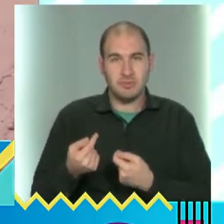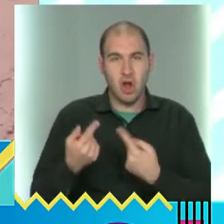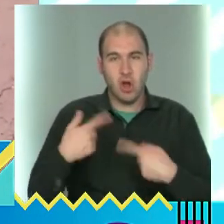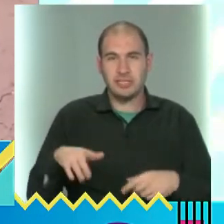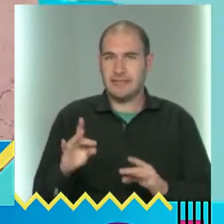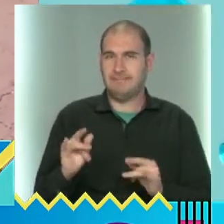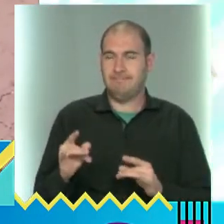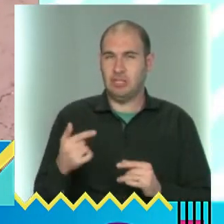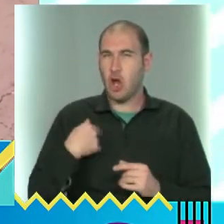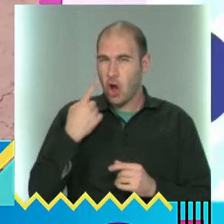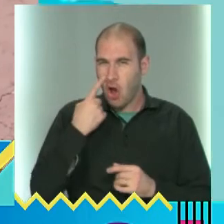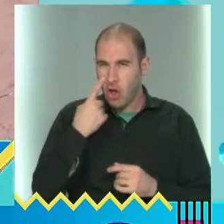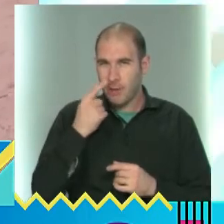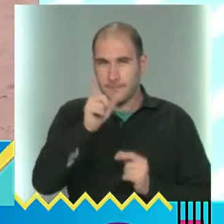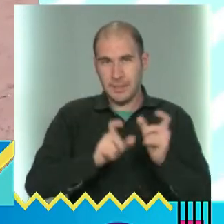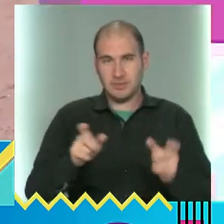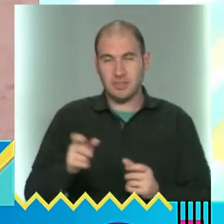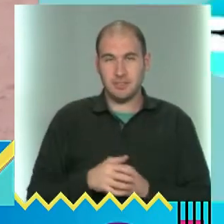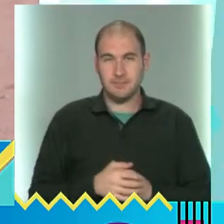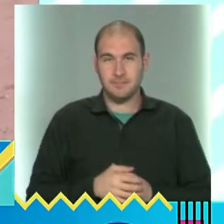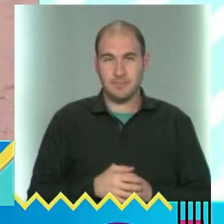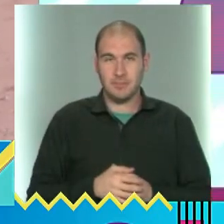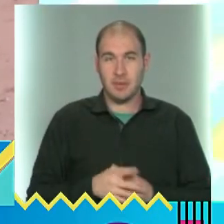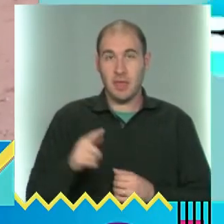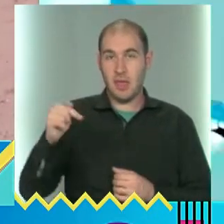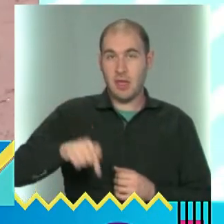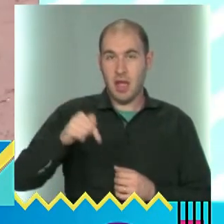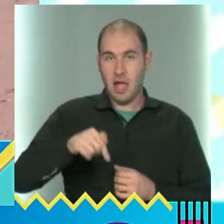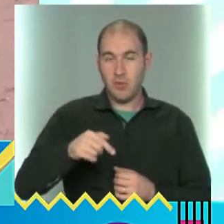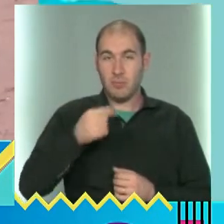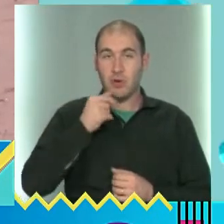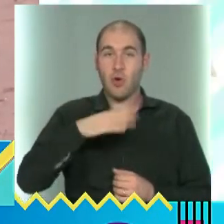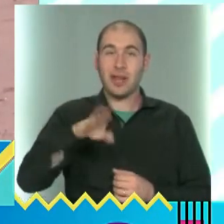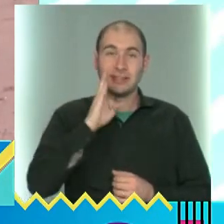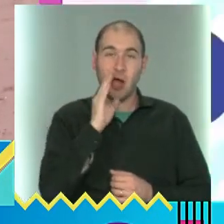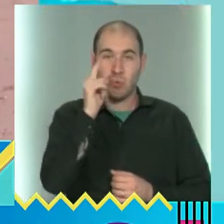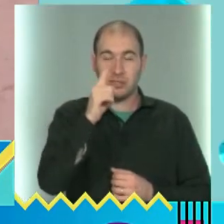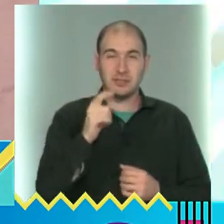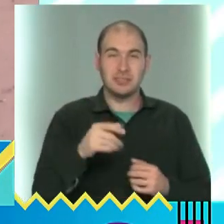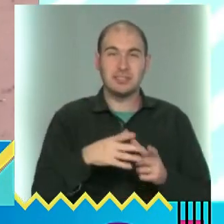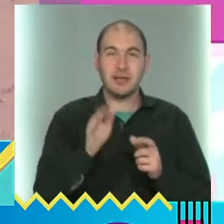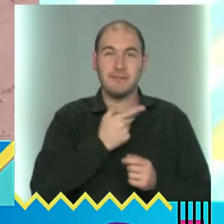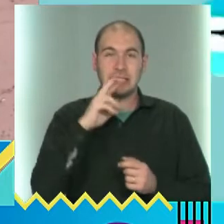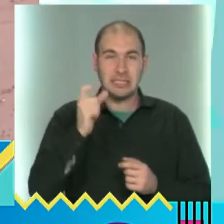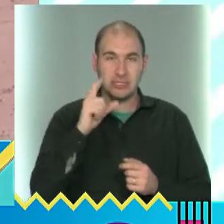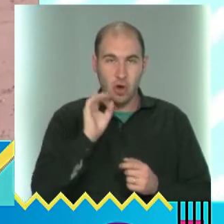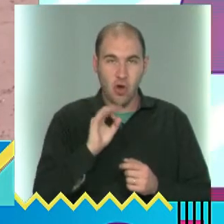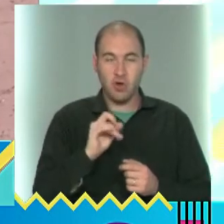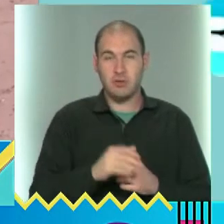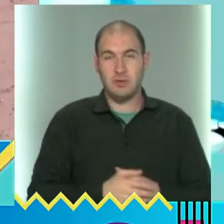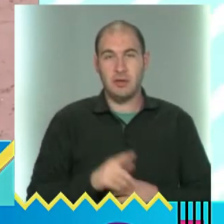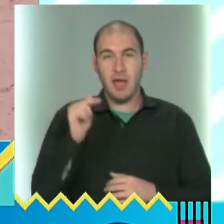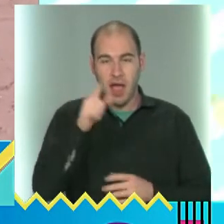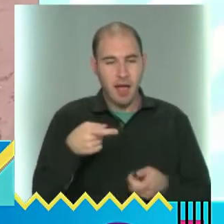muy dura. Yo conozco casos de gente que ahora mismo está en Silicon Valley, en San Francisco, en Estados Unidos, donde